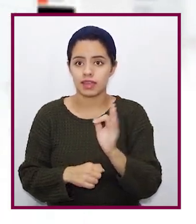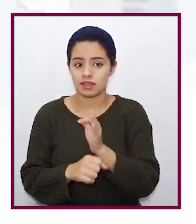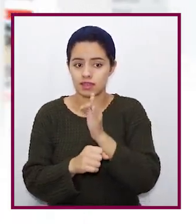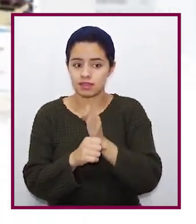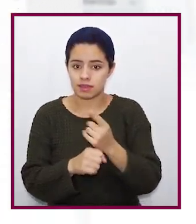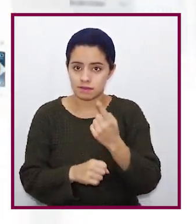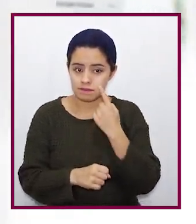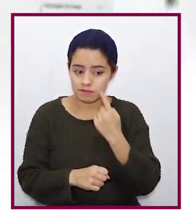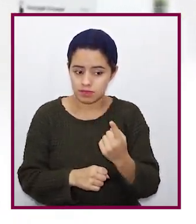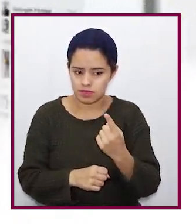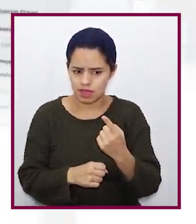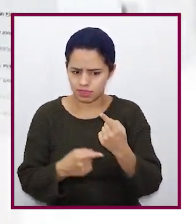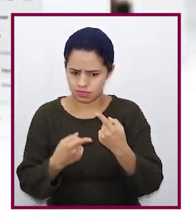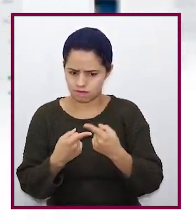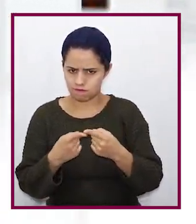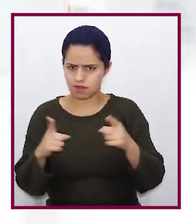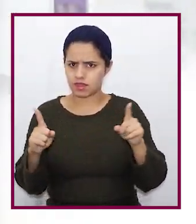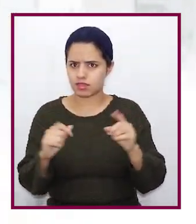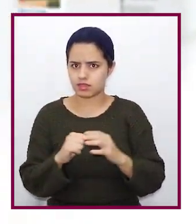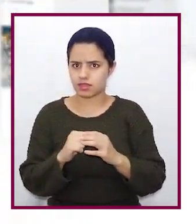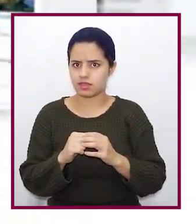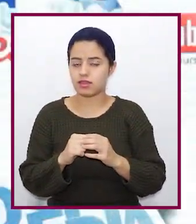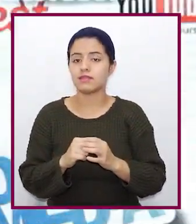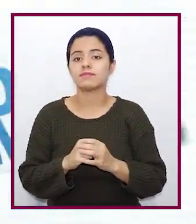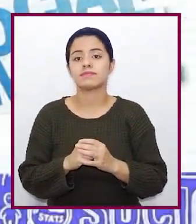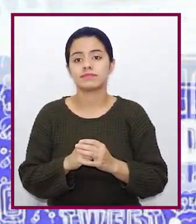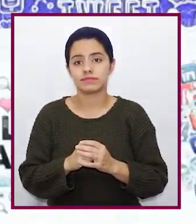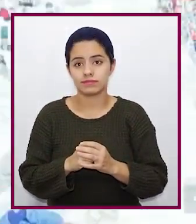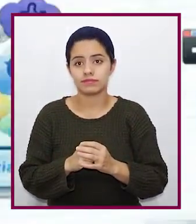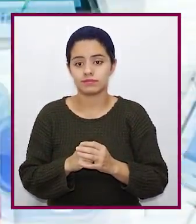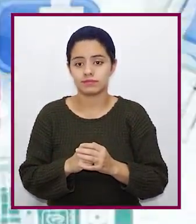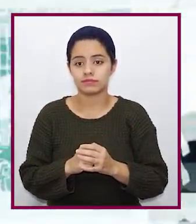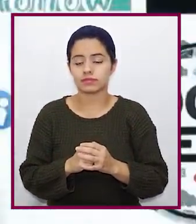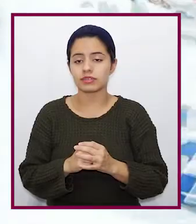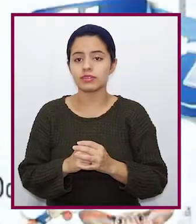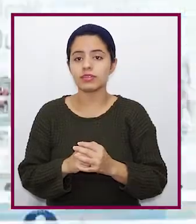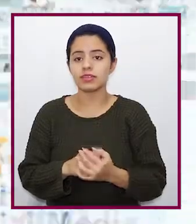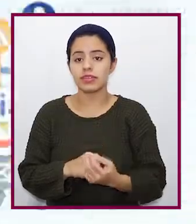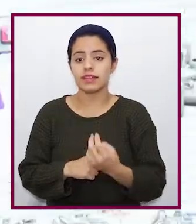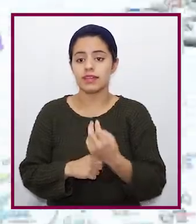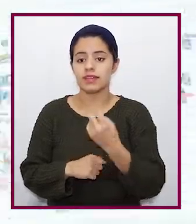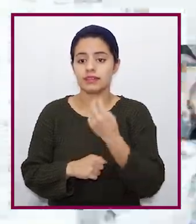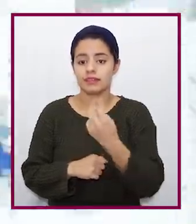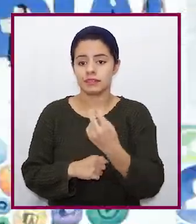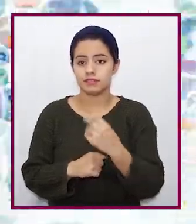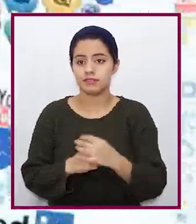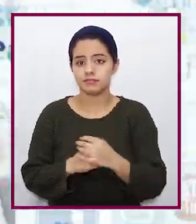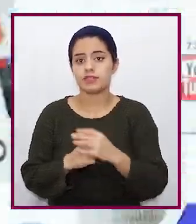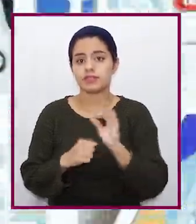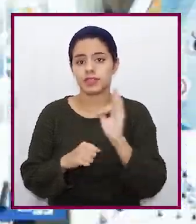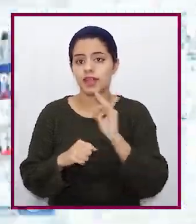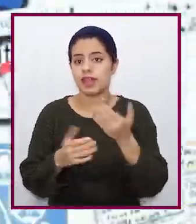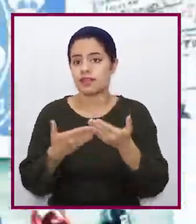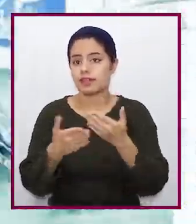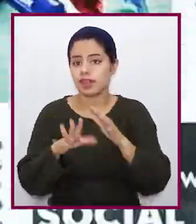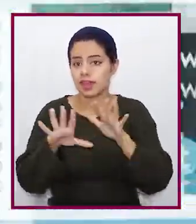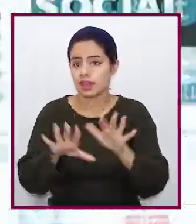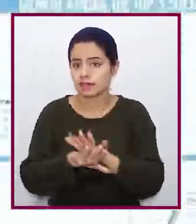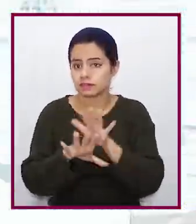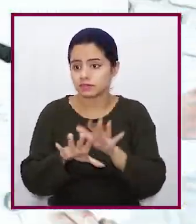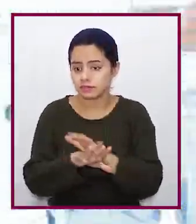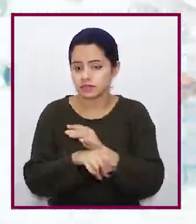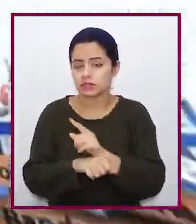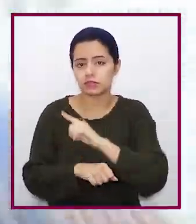actual de dicho acontecimiento, cuyas circunstancias cambiaron después de que